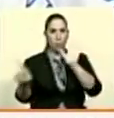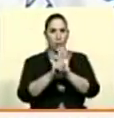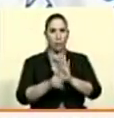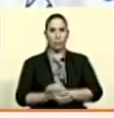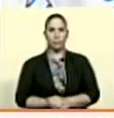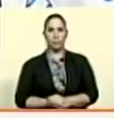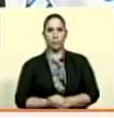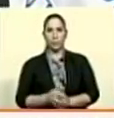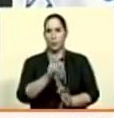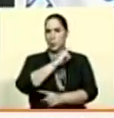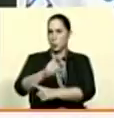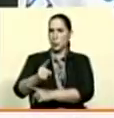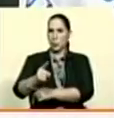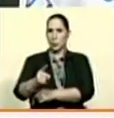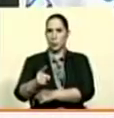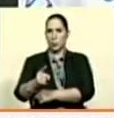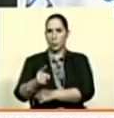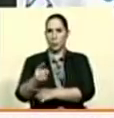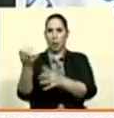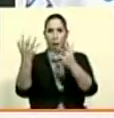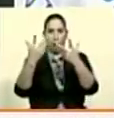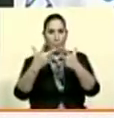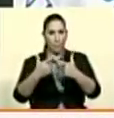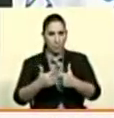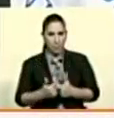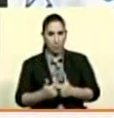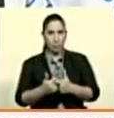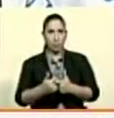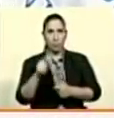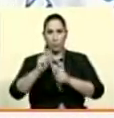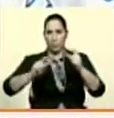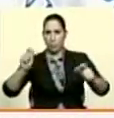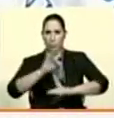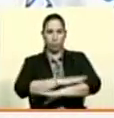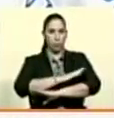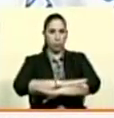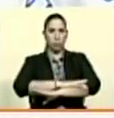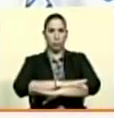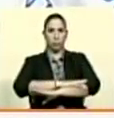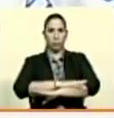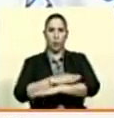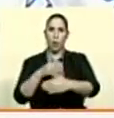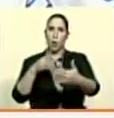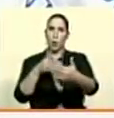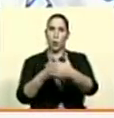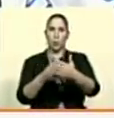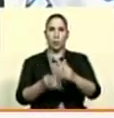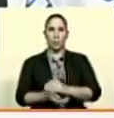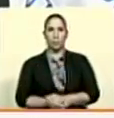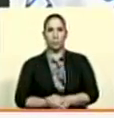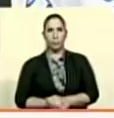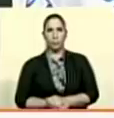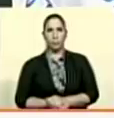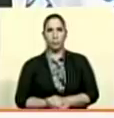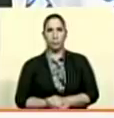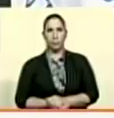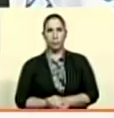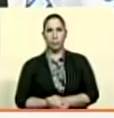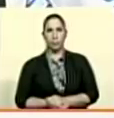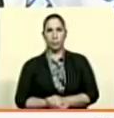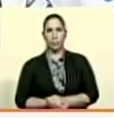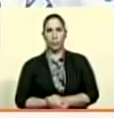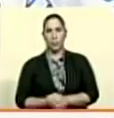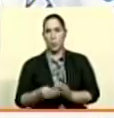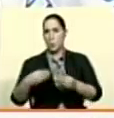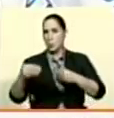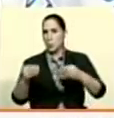de sanción penal, administrativa, civil, disciplinaria, contra las lesiones en el manejo inadecuado